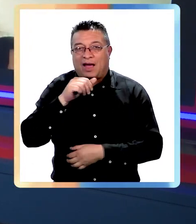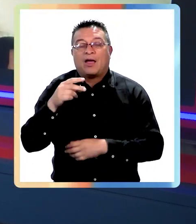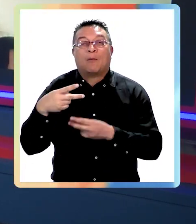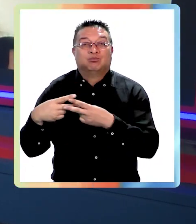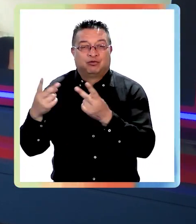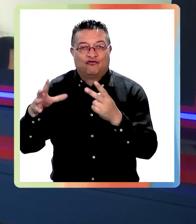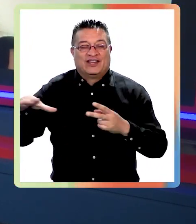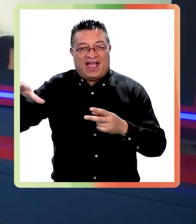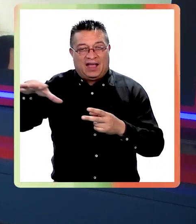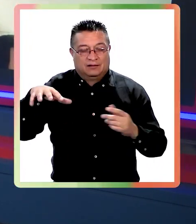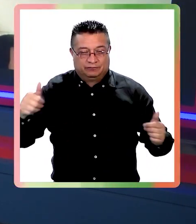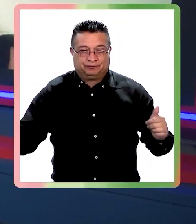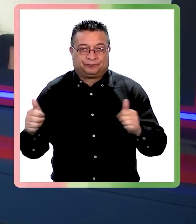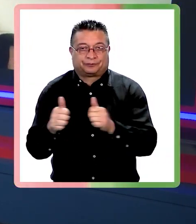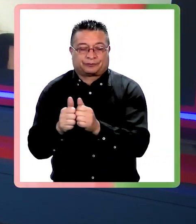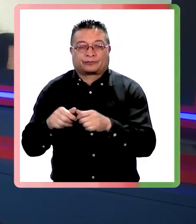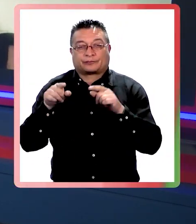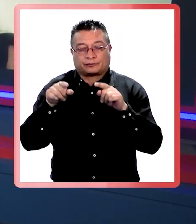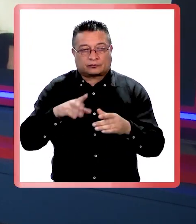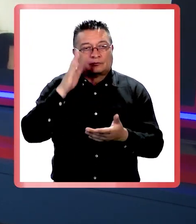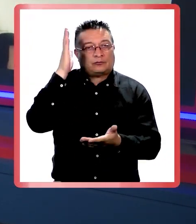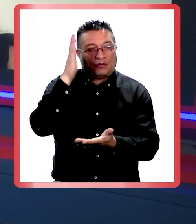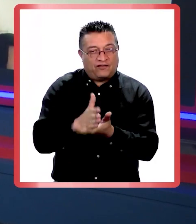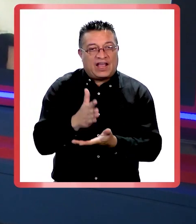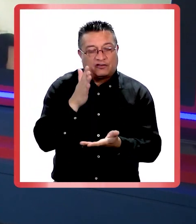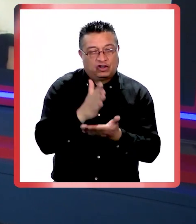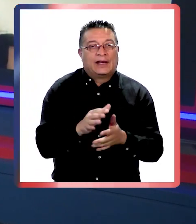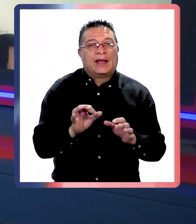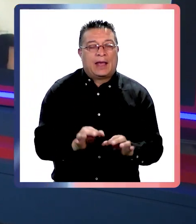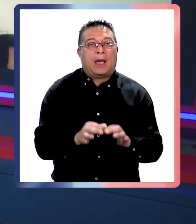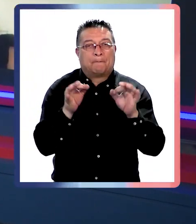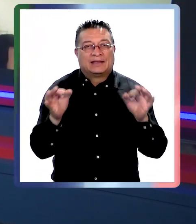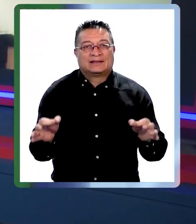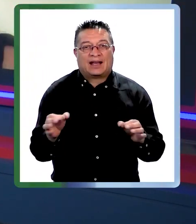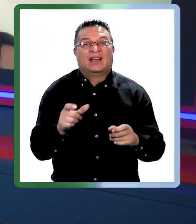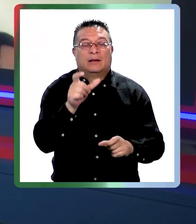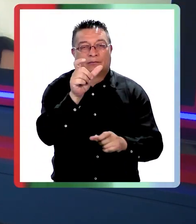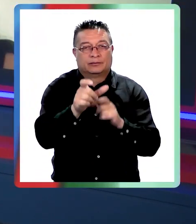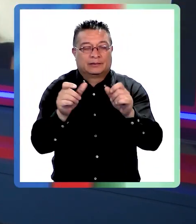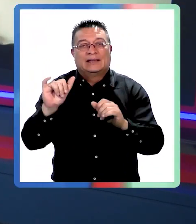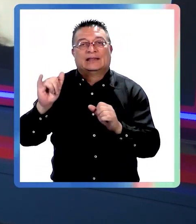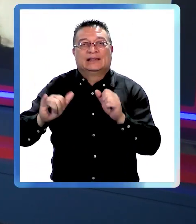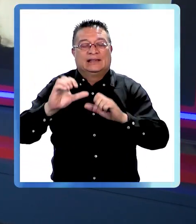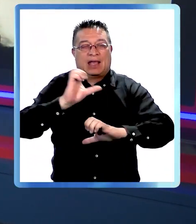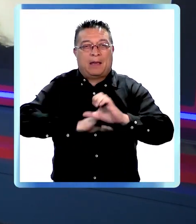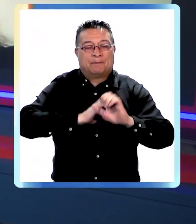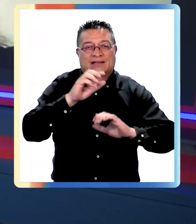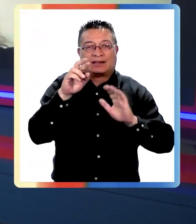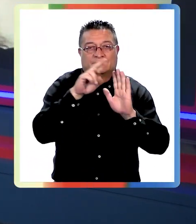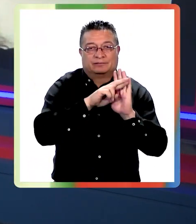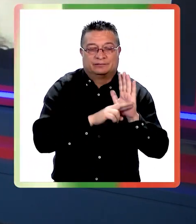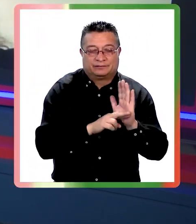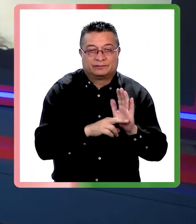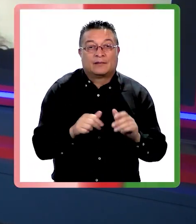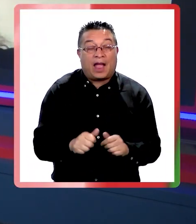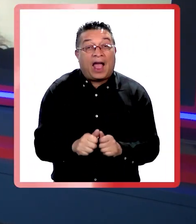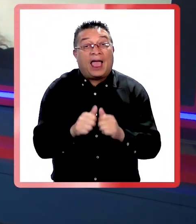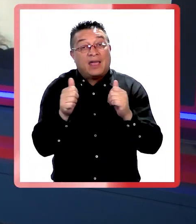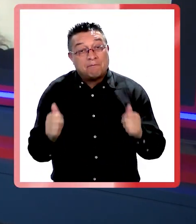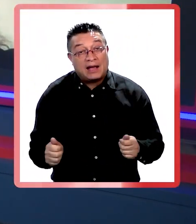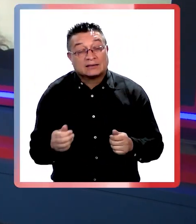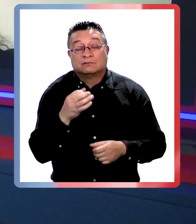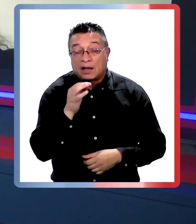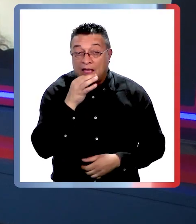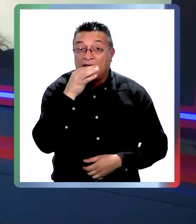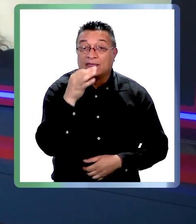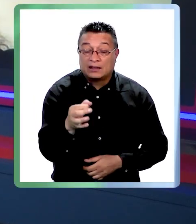en relación a la seguridad pública, y estableciendo obligaciones específicas para los sujetos y empresas reguladas, además de